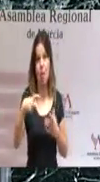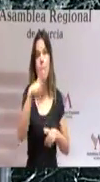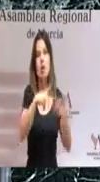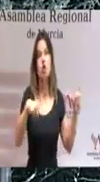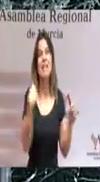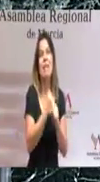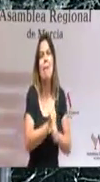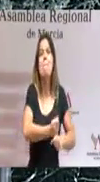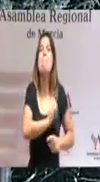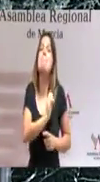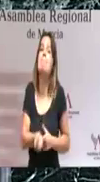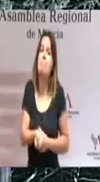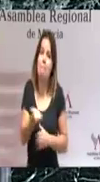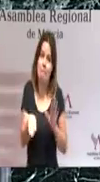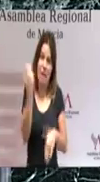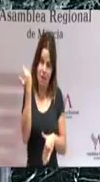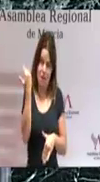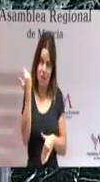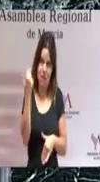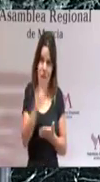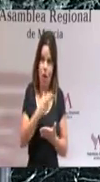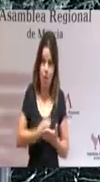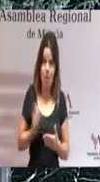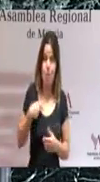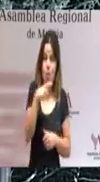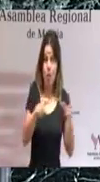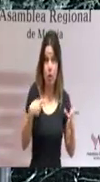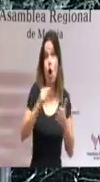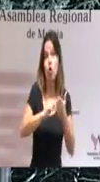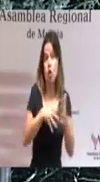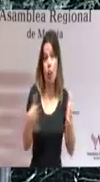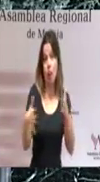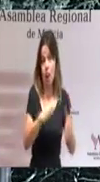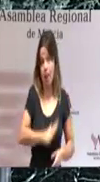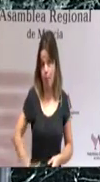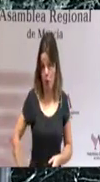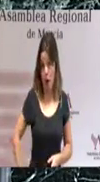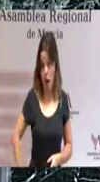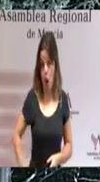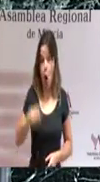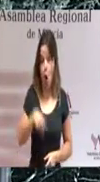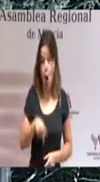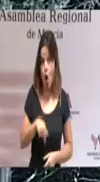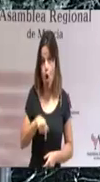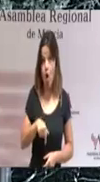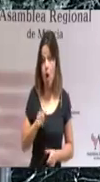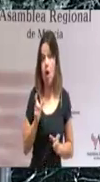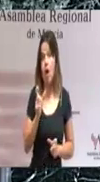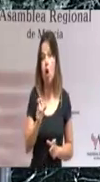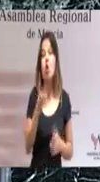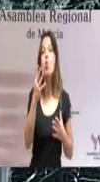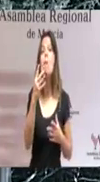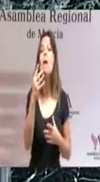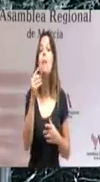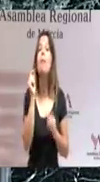ocupados más en la región de Murcia. Y los ocupados con contrato temporal hoy son